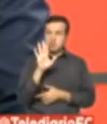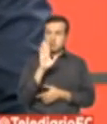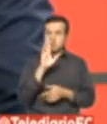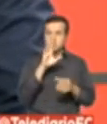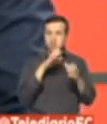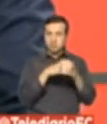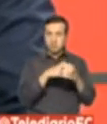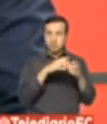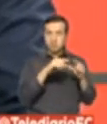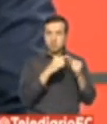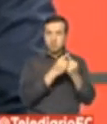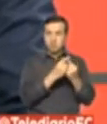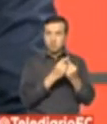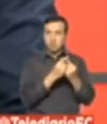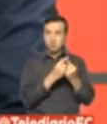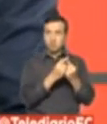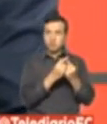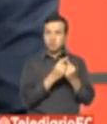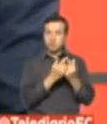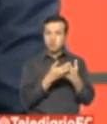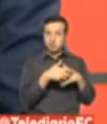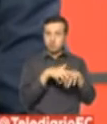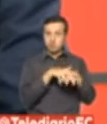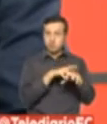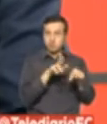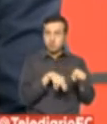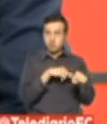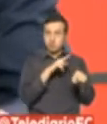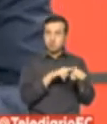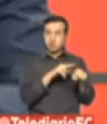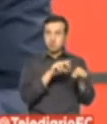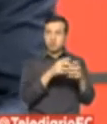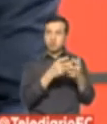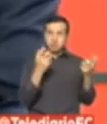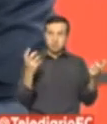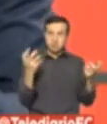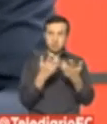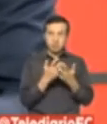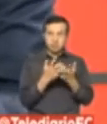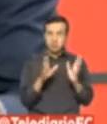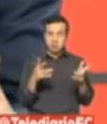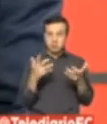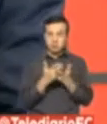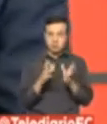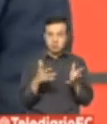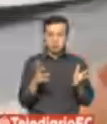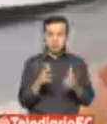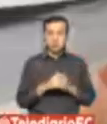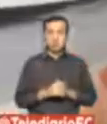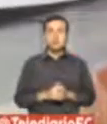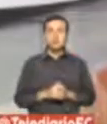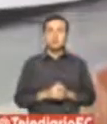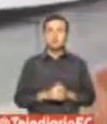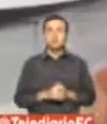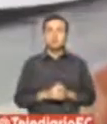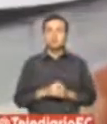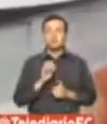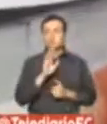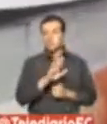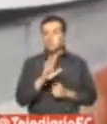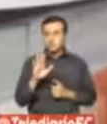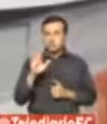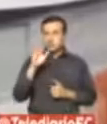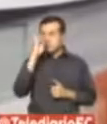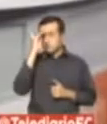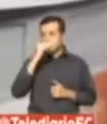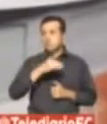Bloque de Integración Nacional. ¿Por qué no se unen? ¿Por qué no están juntos? ¿Por qué ustedes